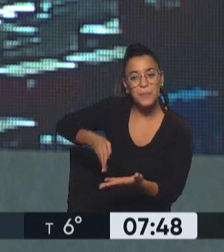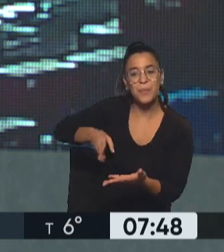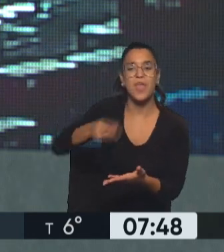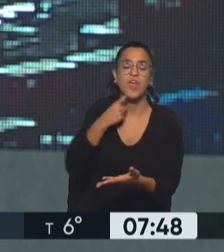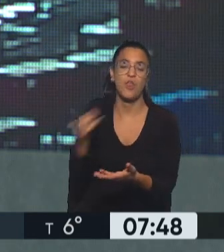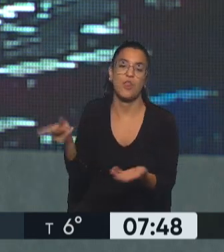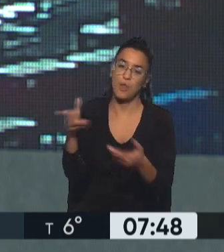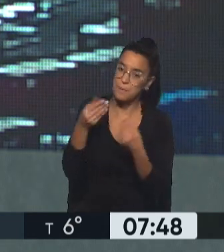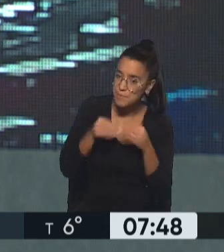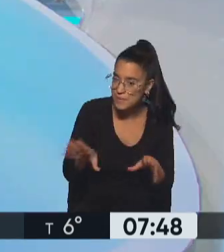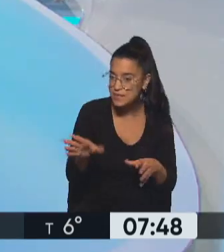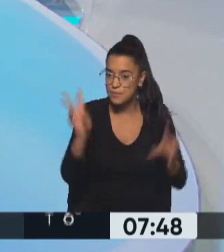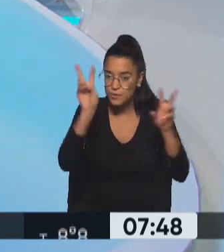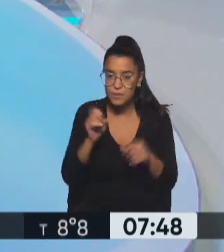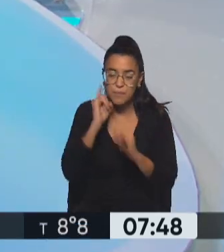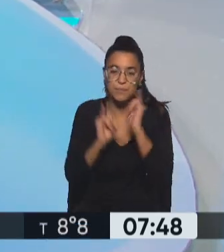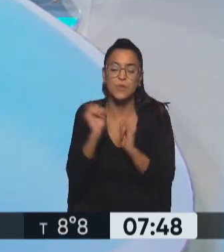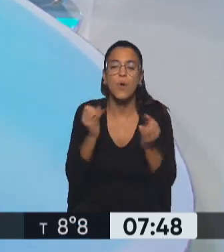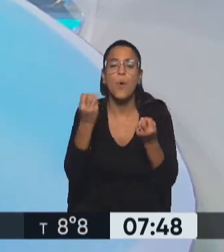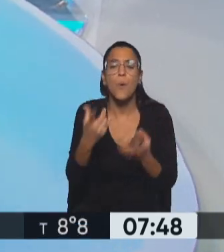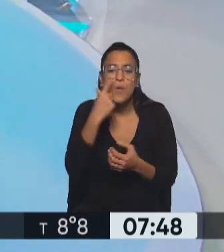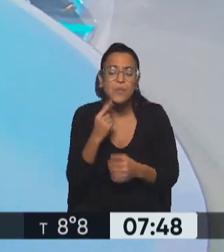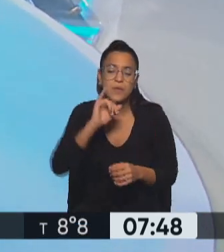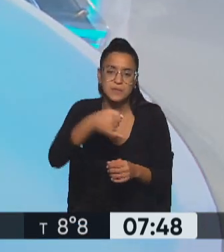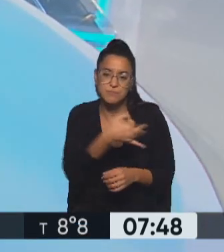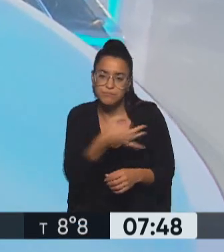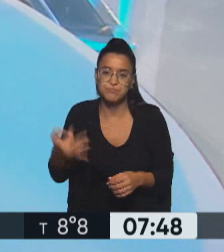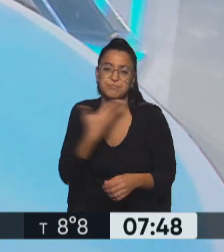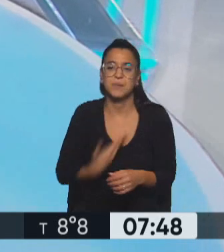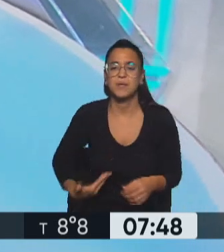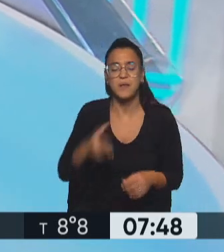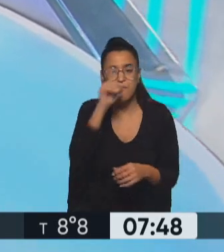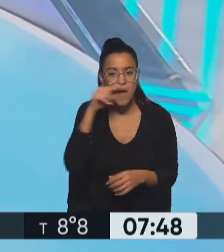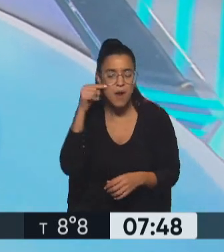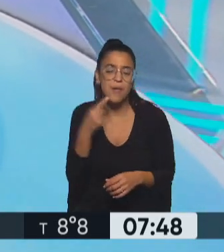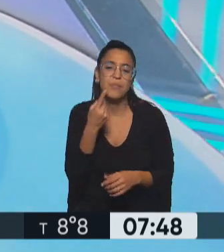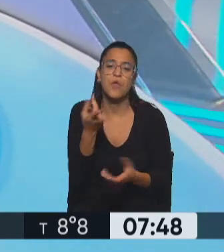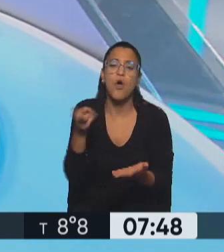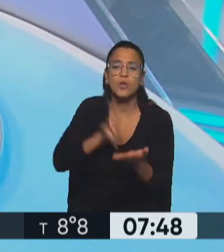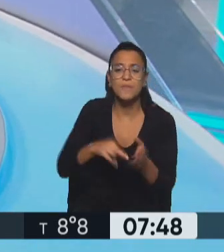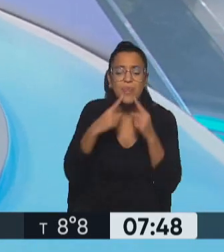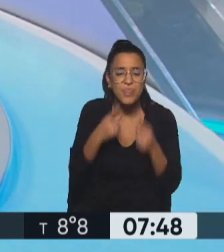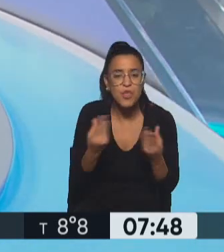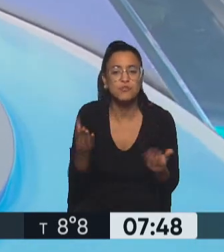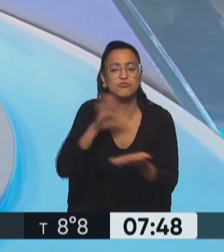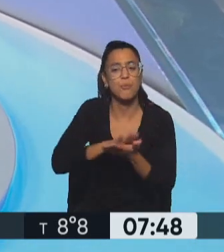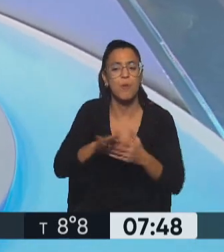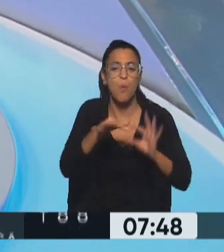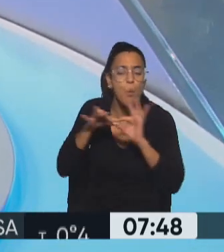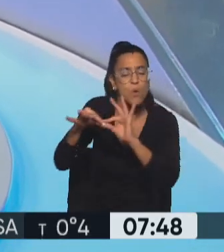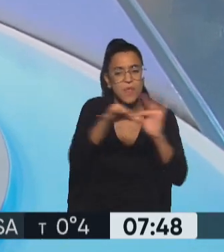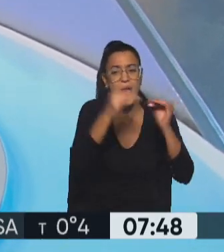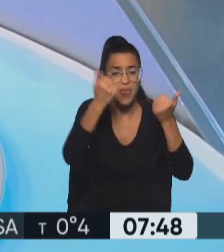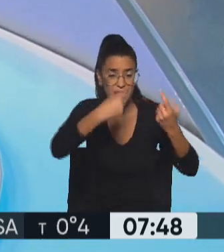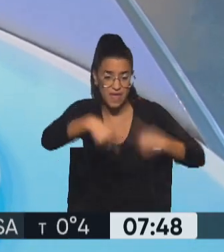comenzamos a desandar el tema que tal vieron muy buen dia silvia así claramente el presidente alberto fernández reforzó esta idea de avanzar hacia la unidad con las